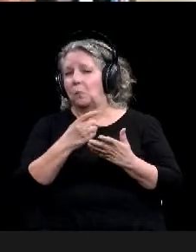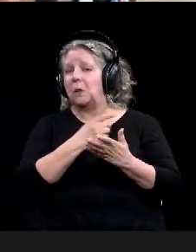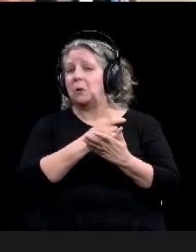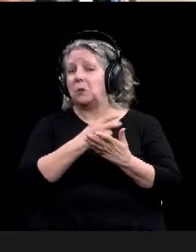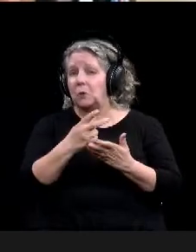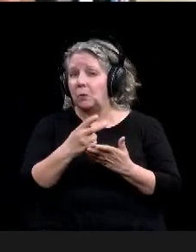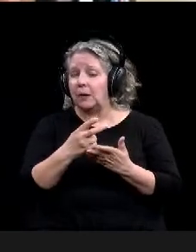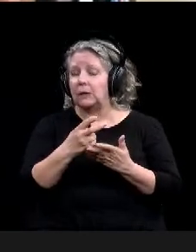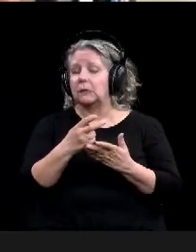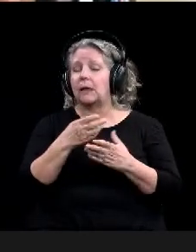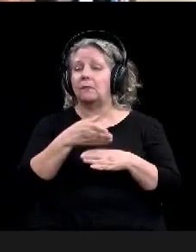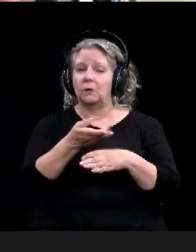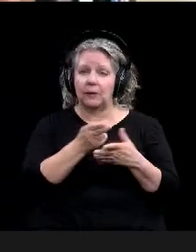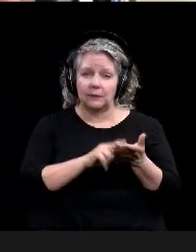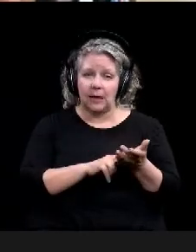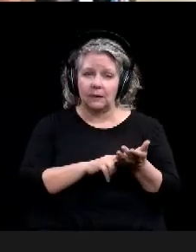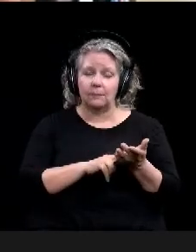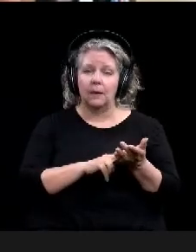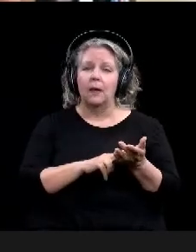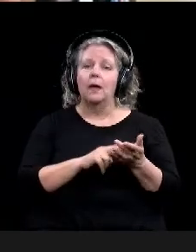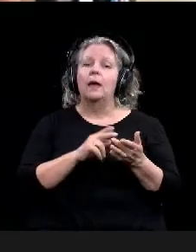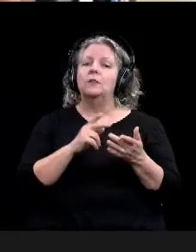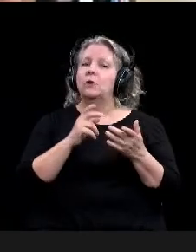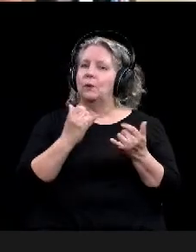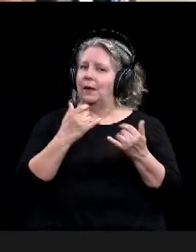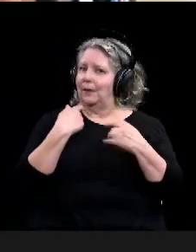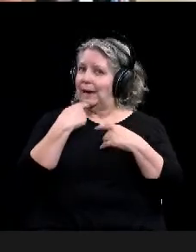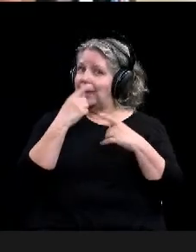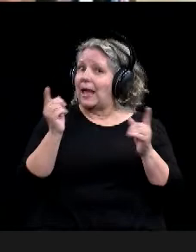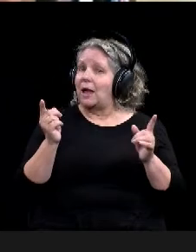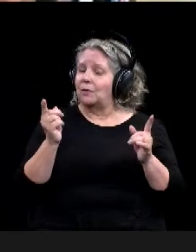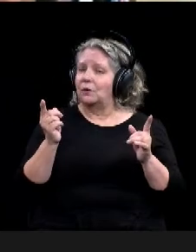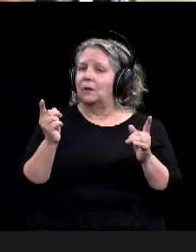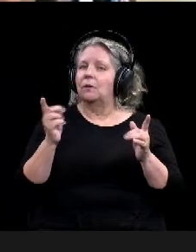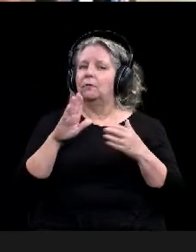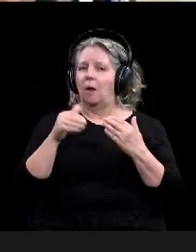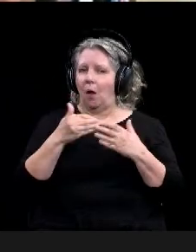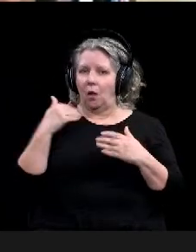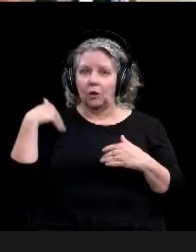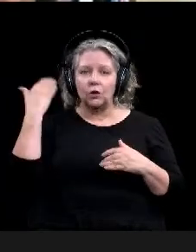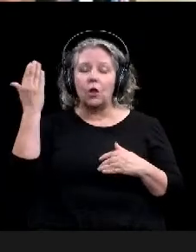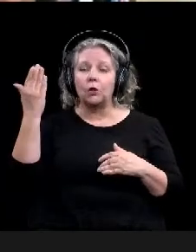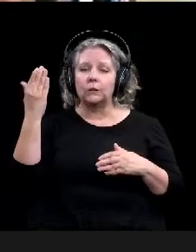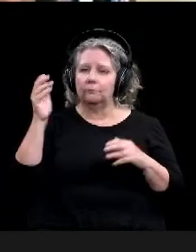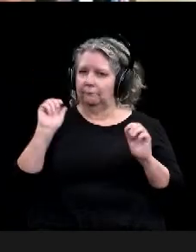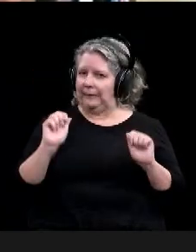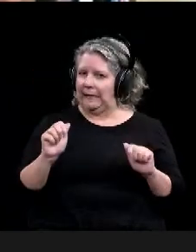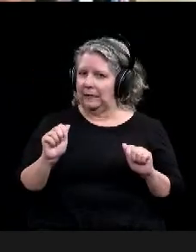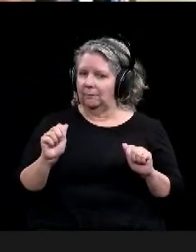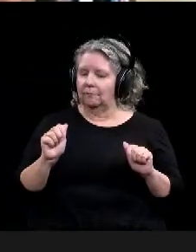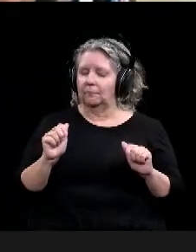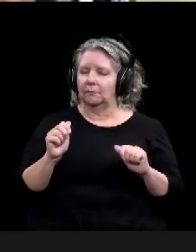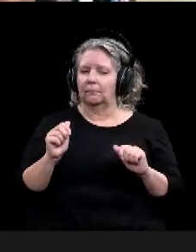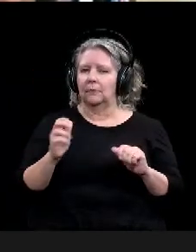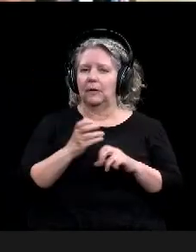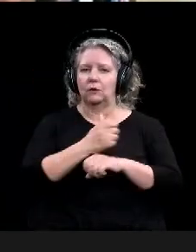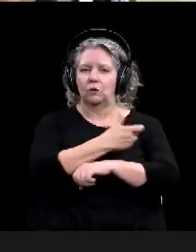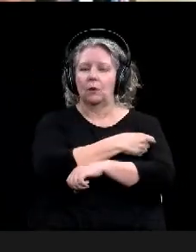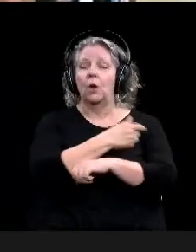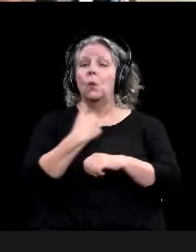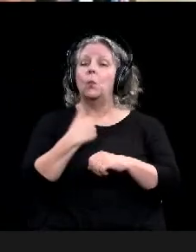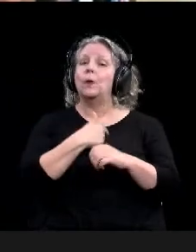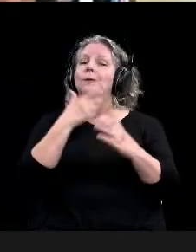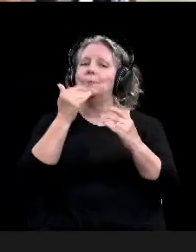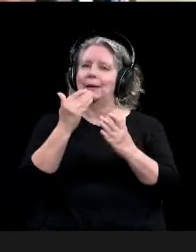el tiempo de espera de dos semanas ella y podemos esperar que él crear